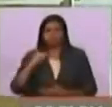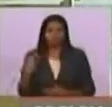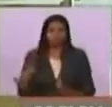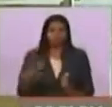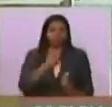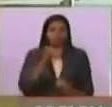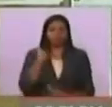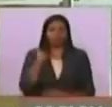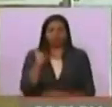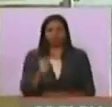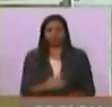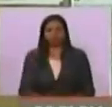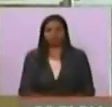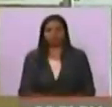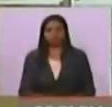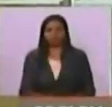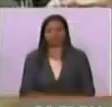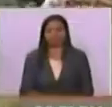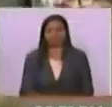persona.